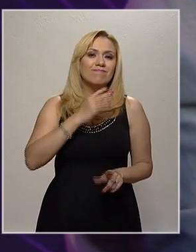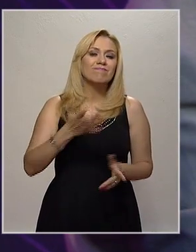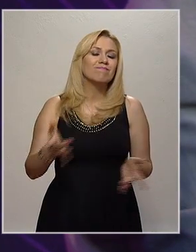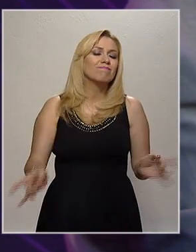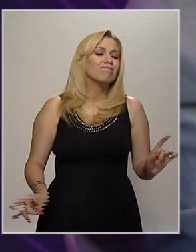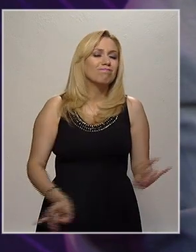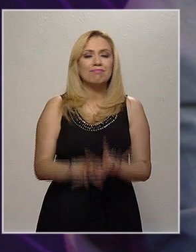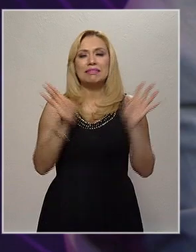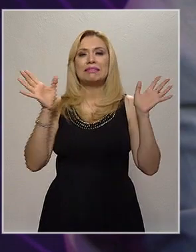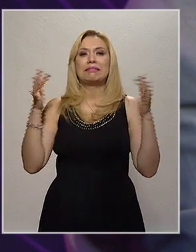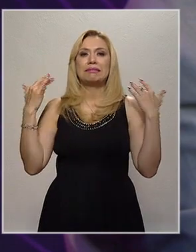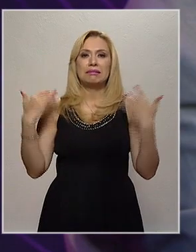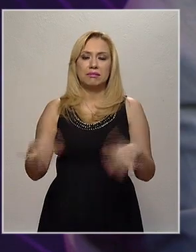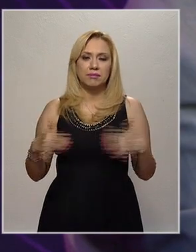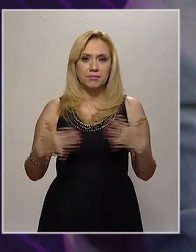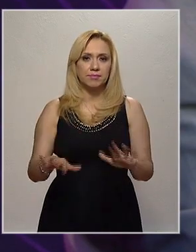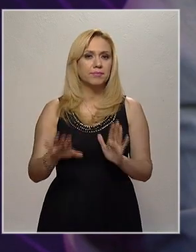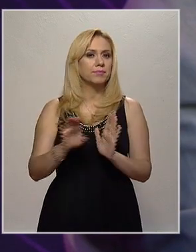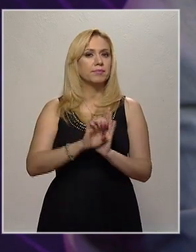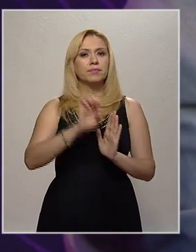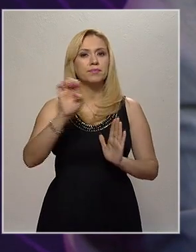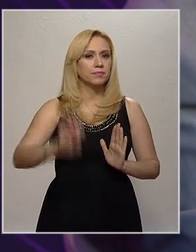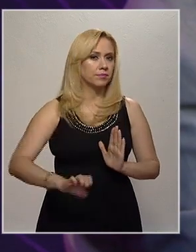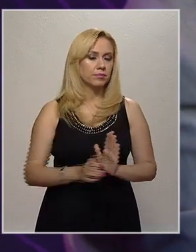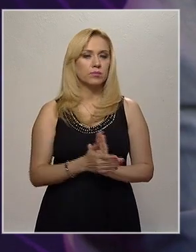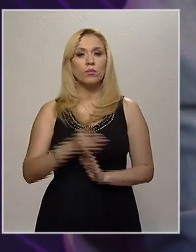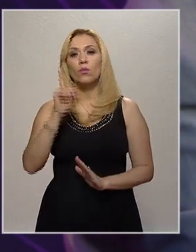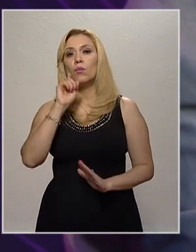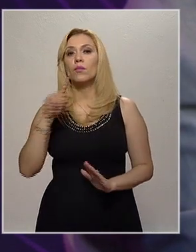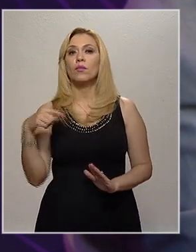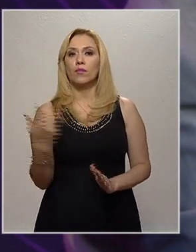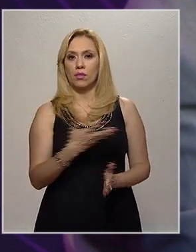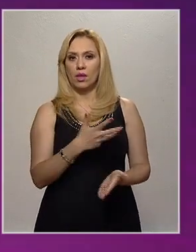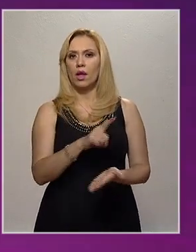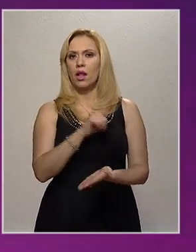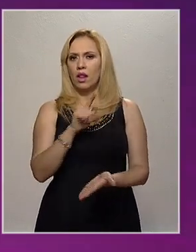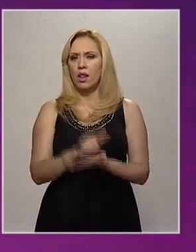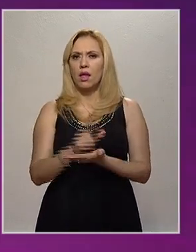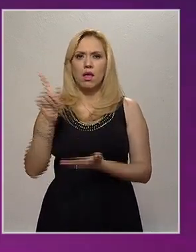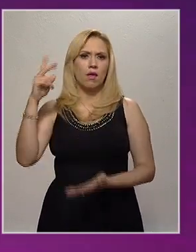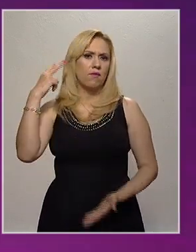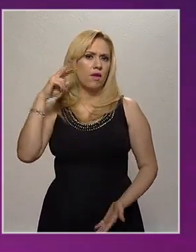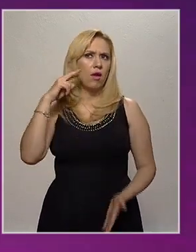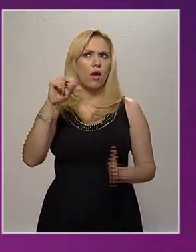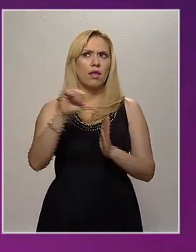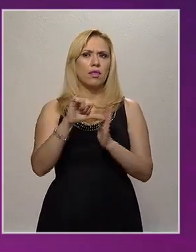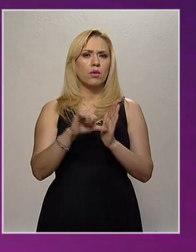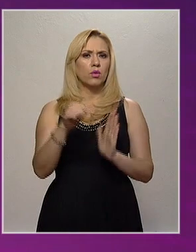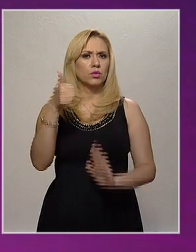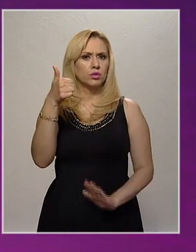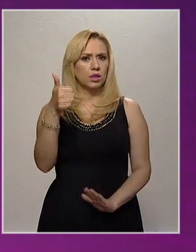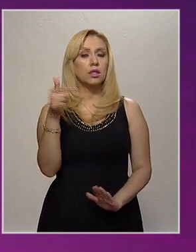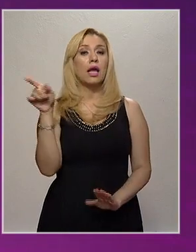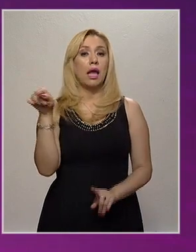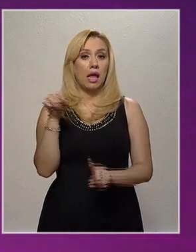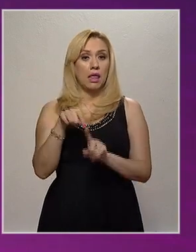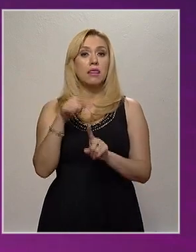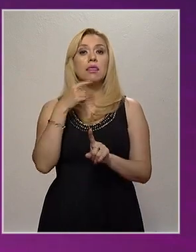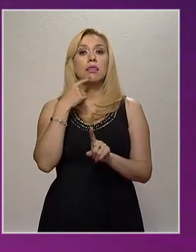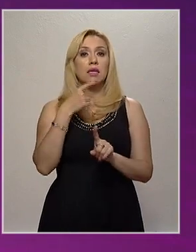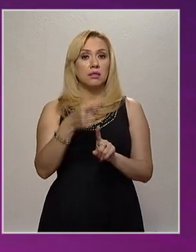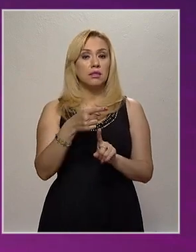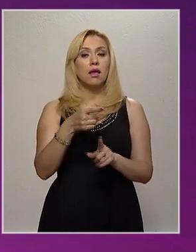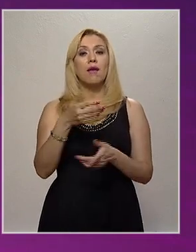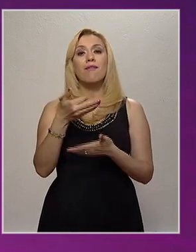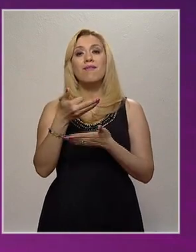ejemplo, en la Ley de Acceso a las Mujeres a una Vida Libre de Violencia de Veracruz, en el artículo 6, ahí sí se menciona tal cual que